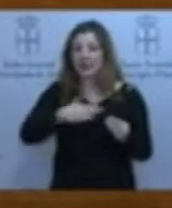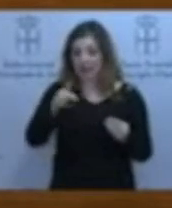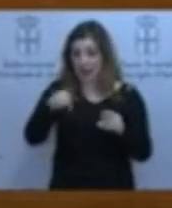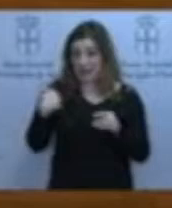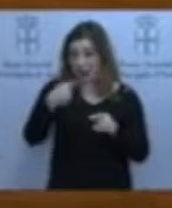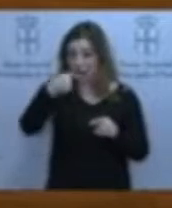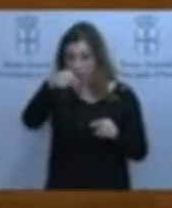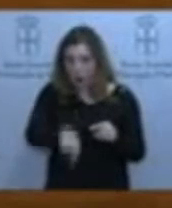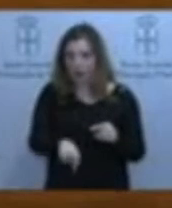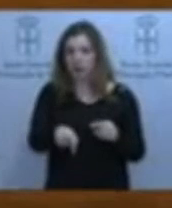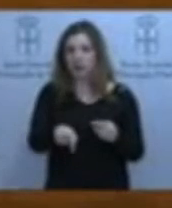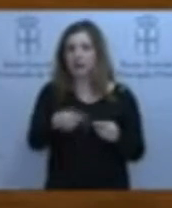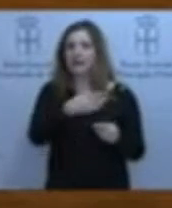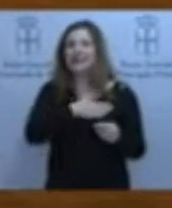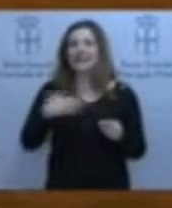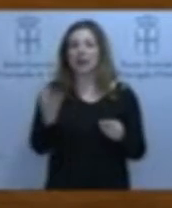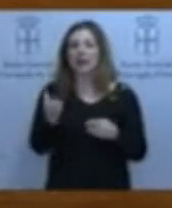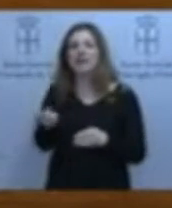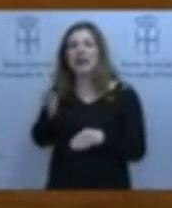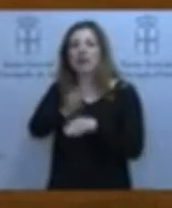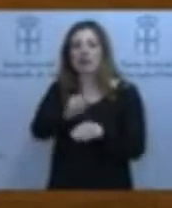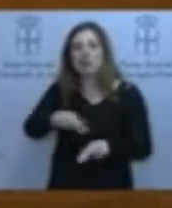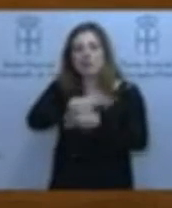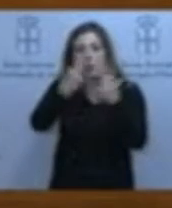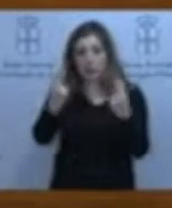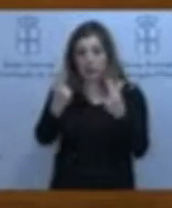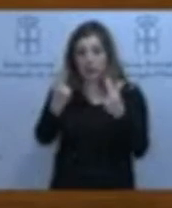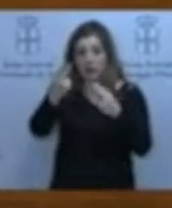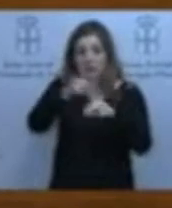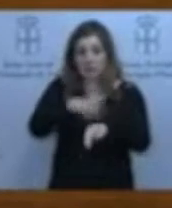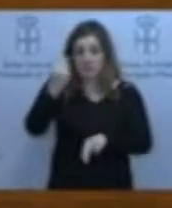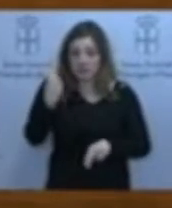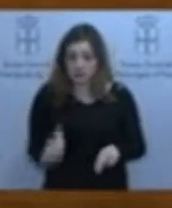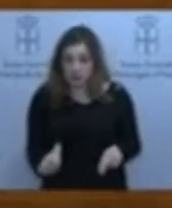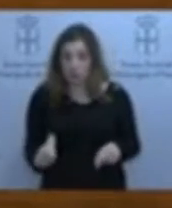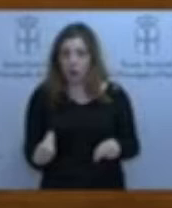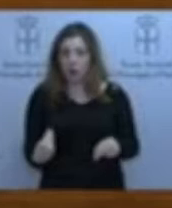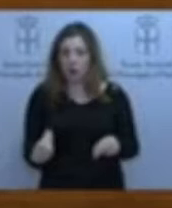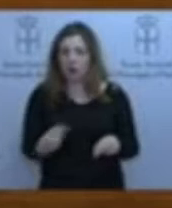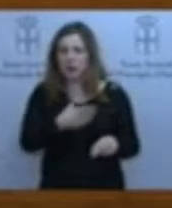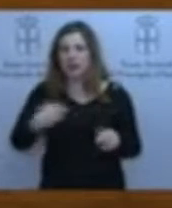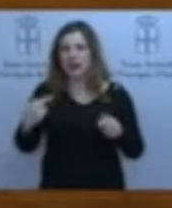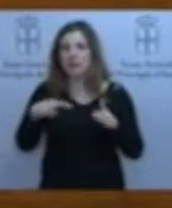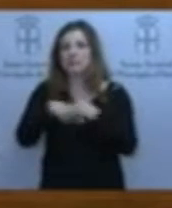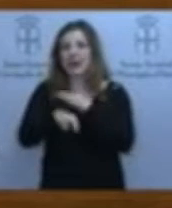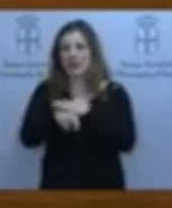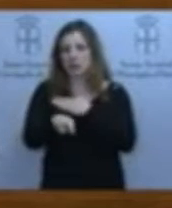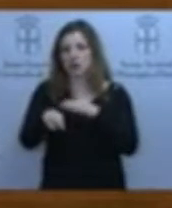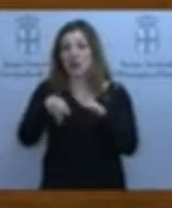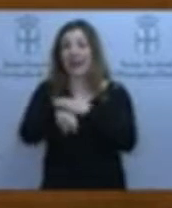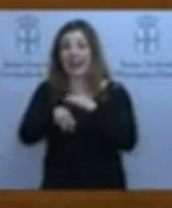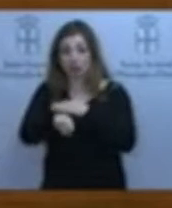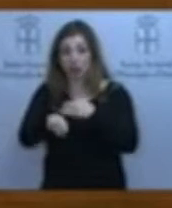se quiera recibir una financiación pública y a la vez intentar introducir unos mecanismos de gestión privados que lo único que